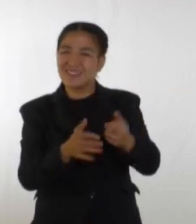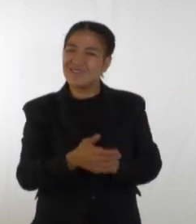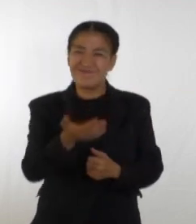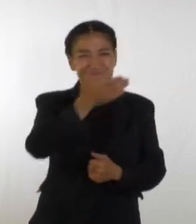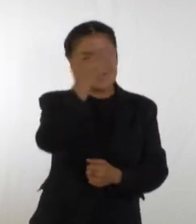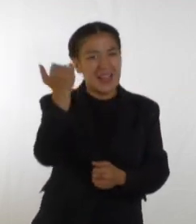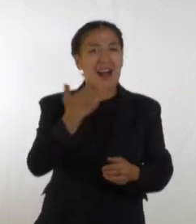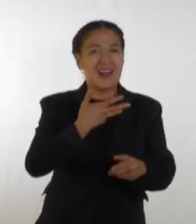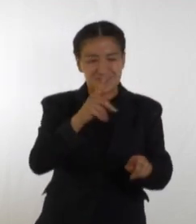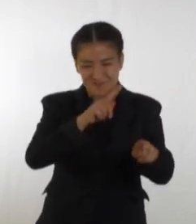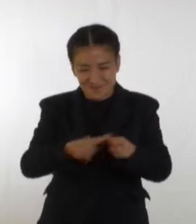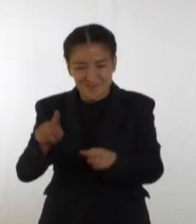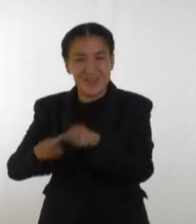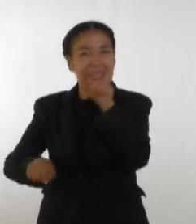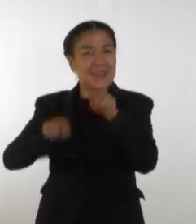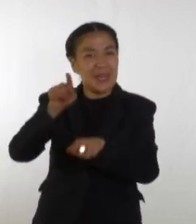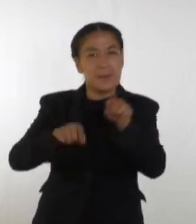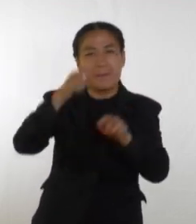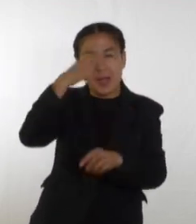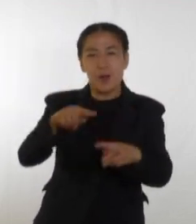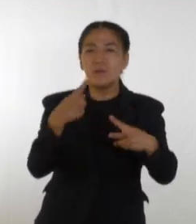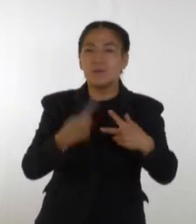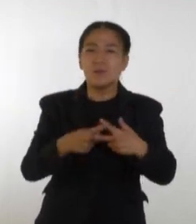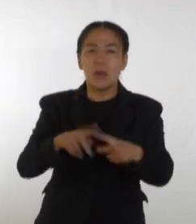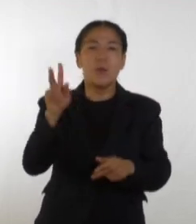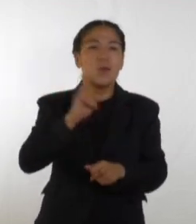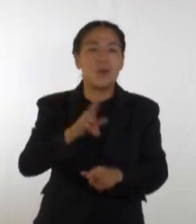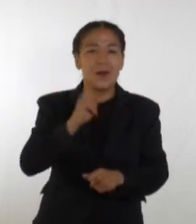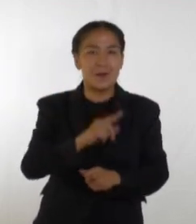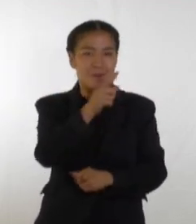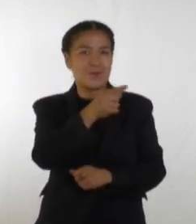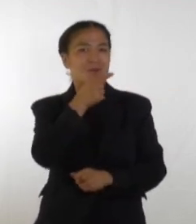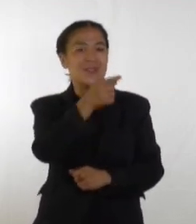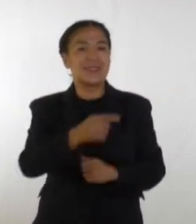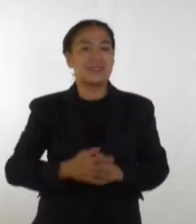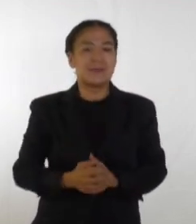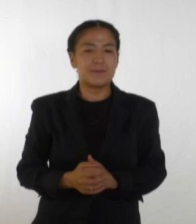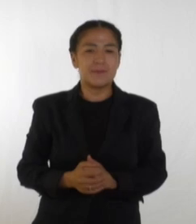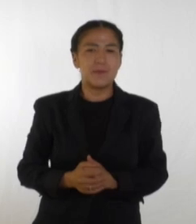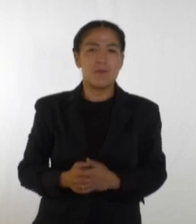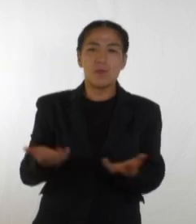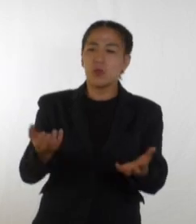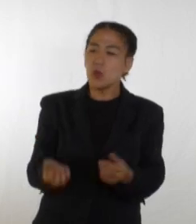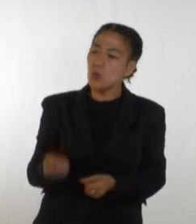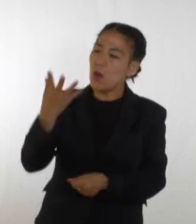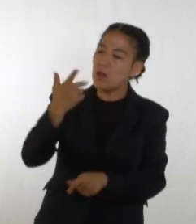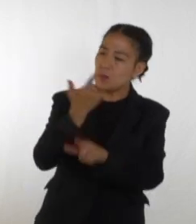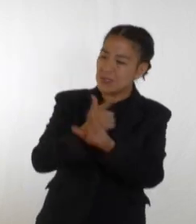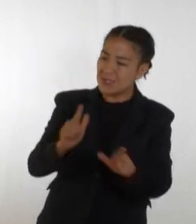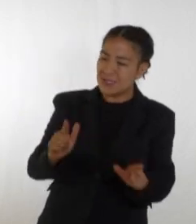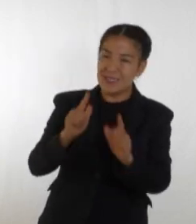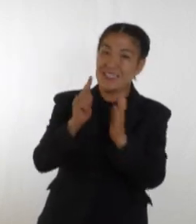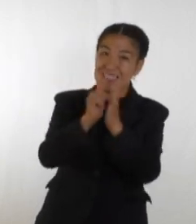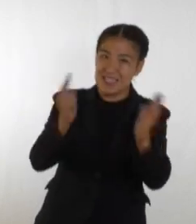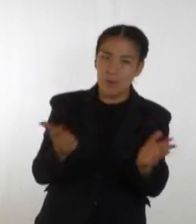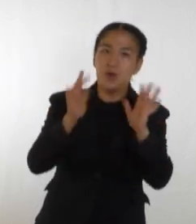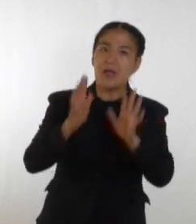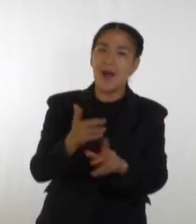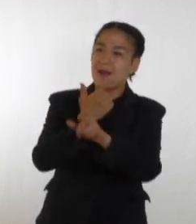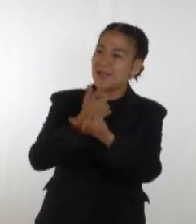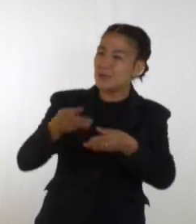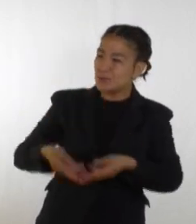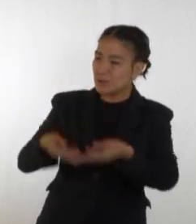no sé, ¿eh? Hay demasiadas variables que tomar en cuenta para calcular esa probabilidad que dices. Número de libros